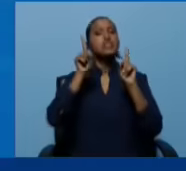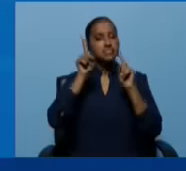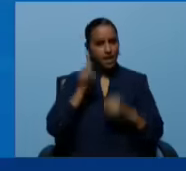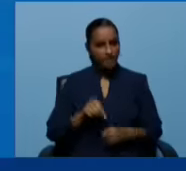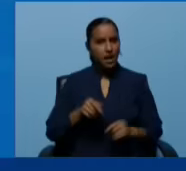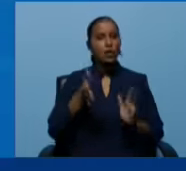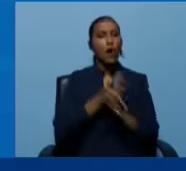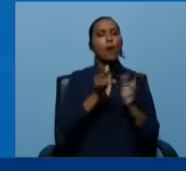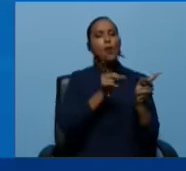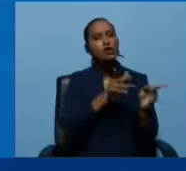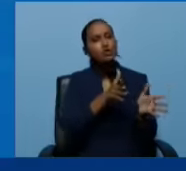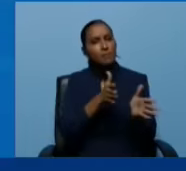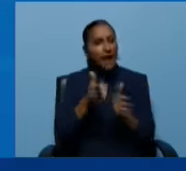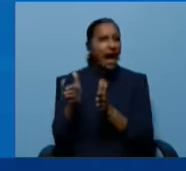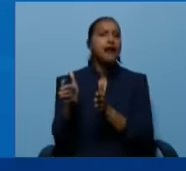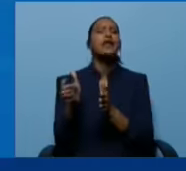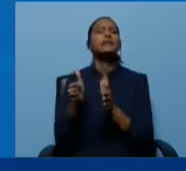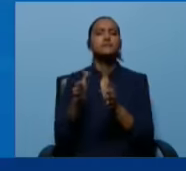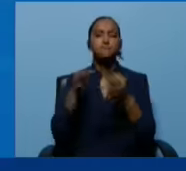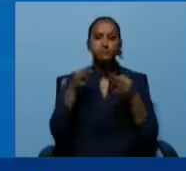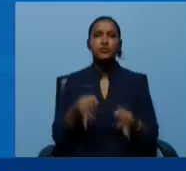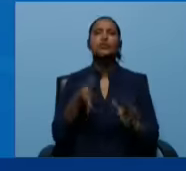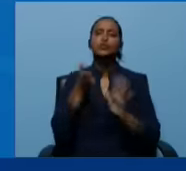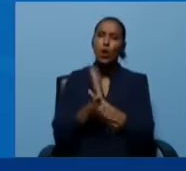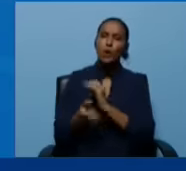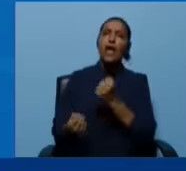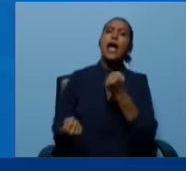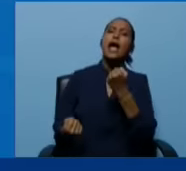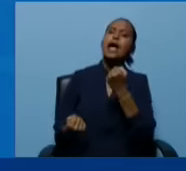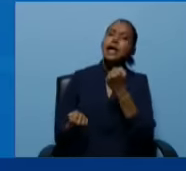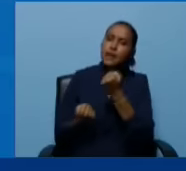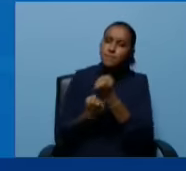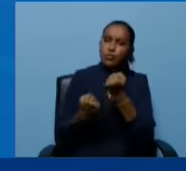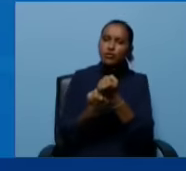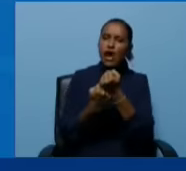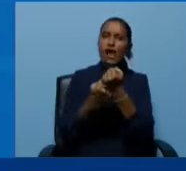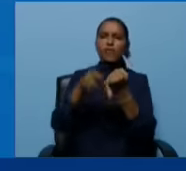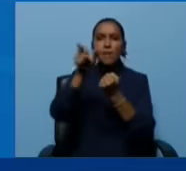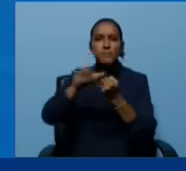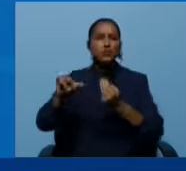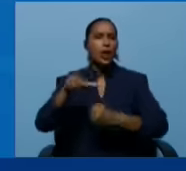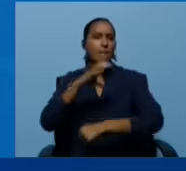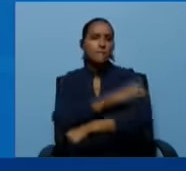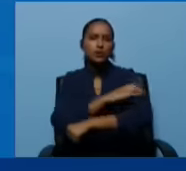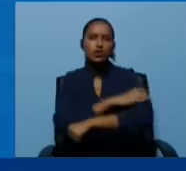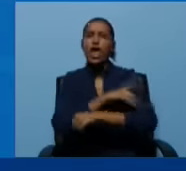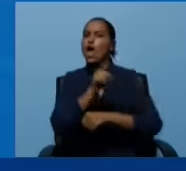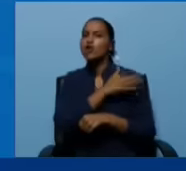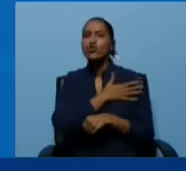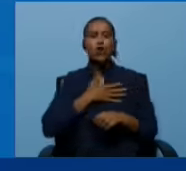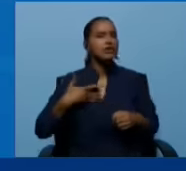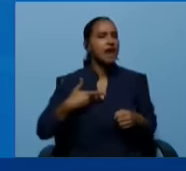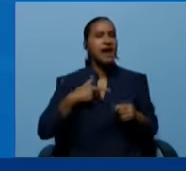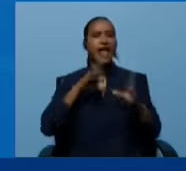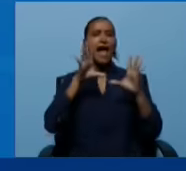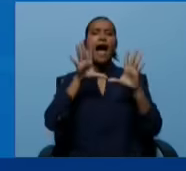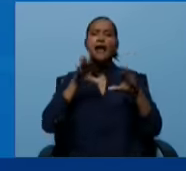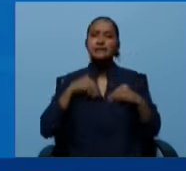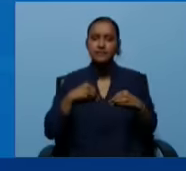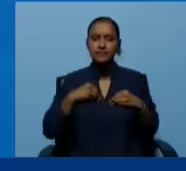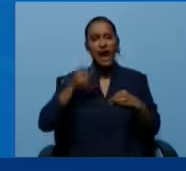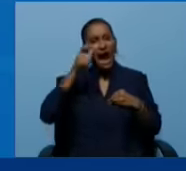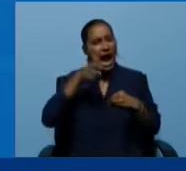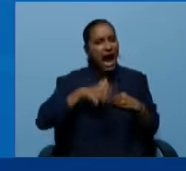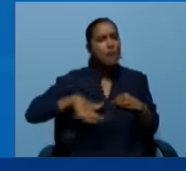acciones desestabilizadores impulsados por factores externos que intenta desconocer la voluntad de los pueblos de América Latina y el